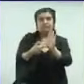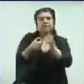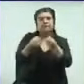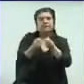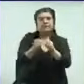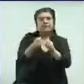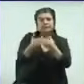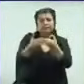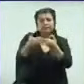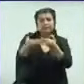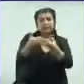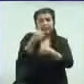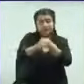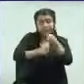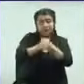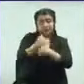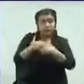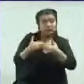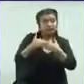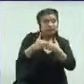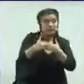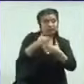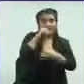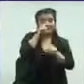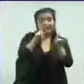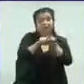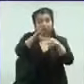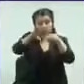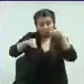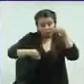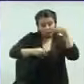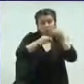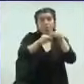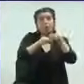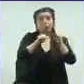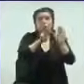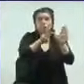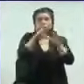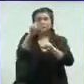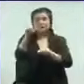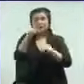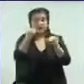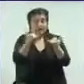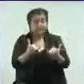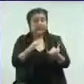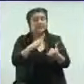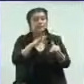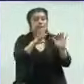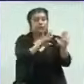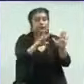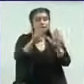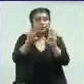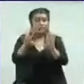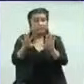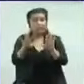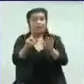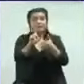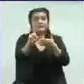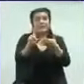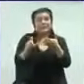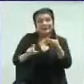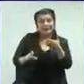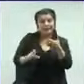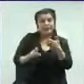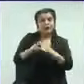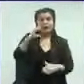realización el año entrante, incluyendo los 80 que ya se encuentran en ejecución, y 99 para el caso de Covial,